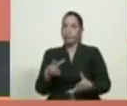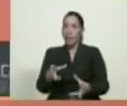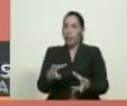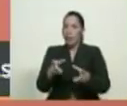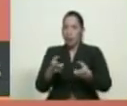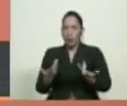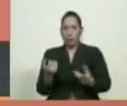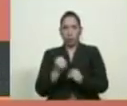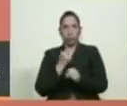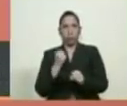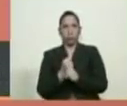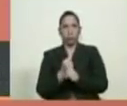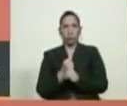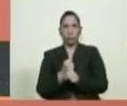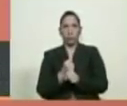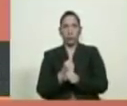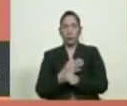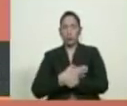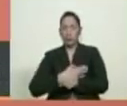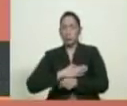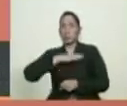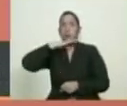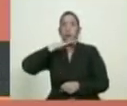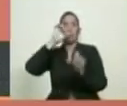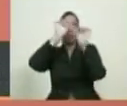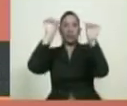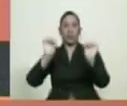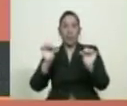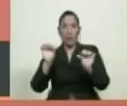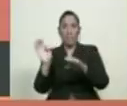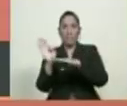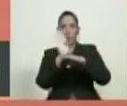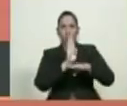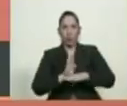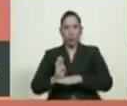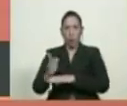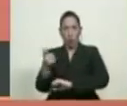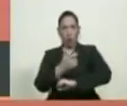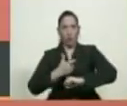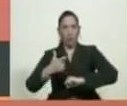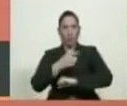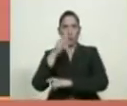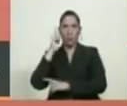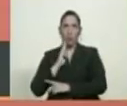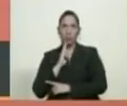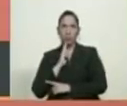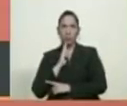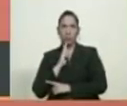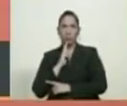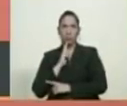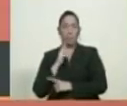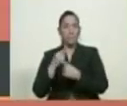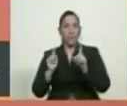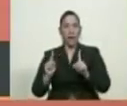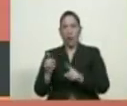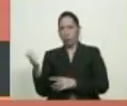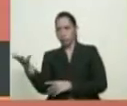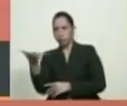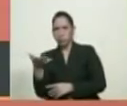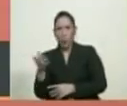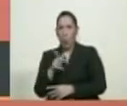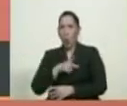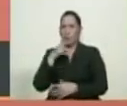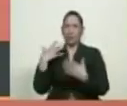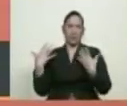los trabajadores, no hubiera alcanzado el sistema de protección del gobierno bolivariano para la barbaridad que ustedes cometieron, señores